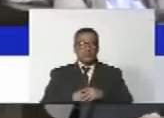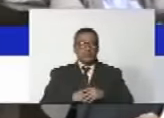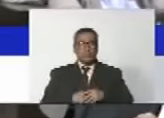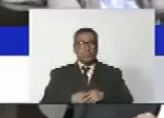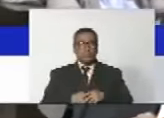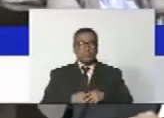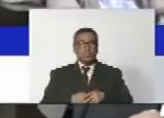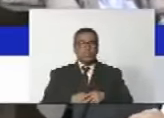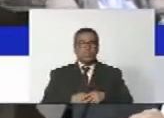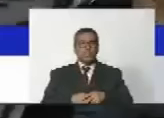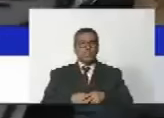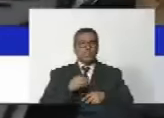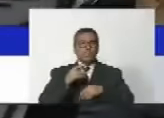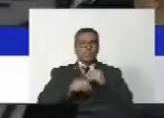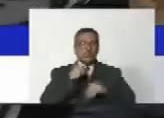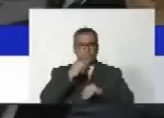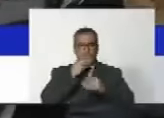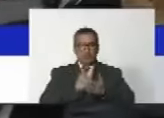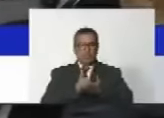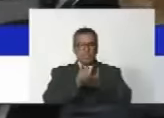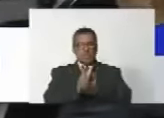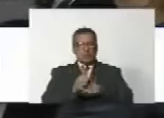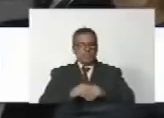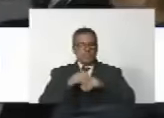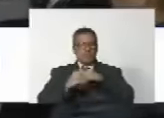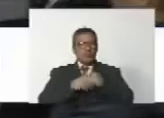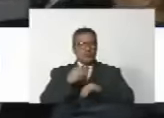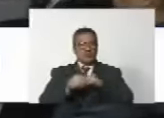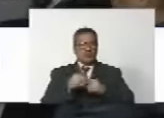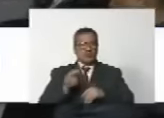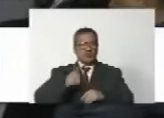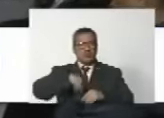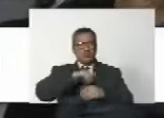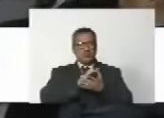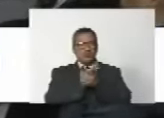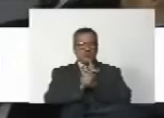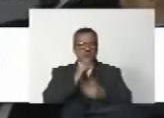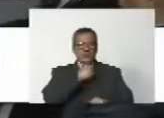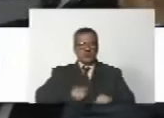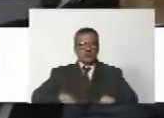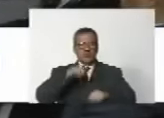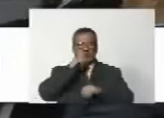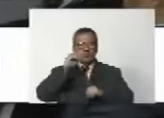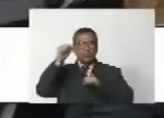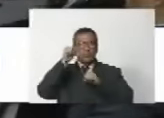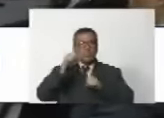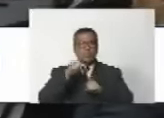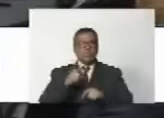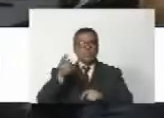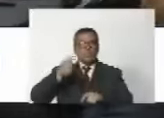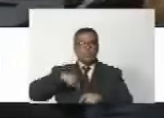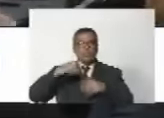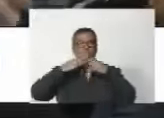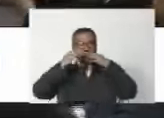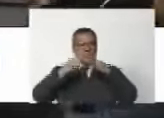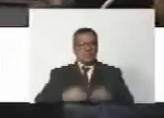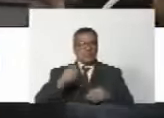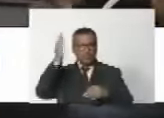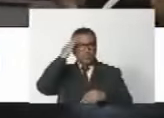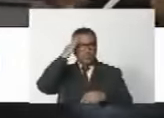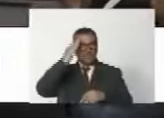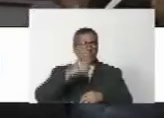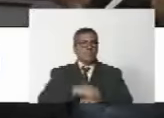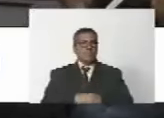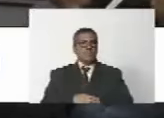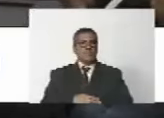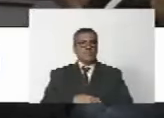la magistral conducción política que ha hecho el compañero presidente Nicolás Maduro, y tenemos realmente que reconocérselo.